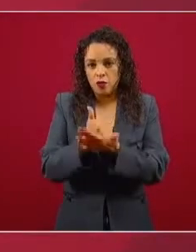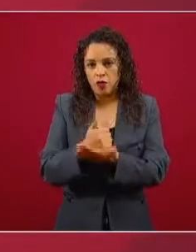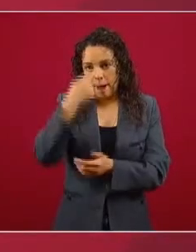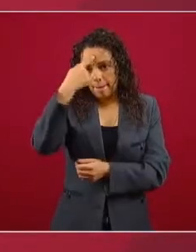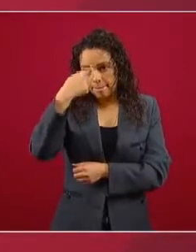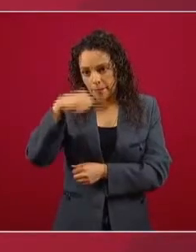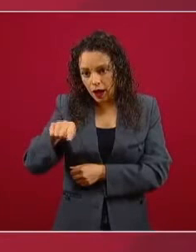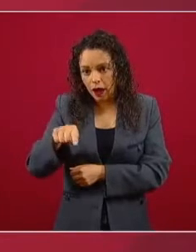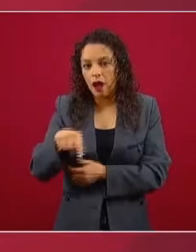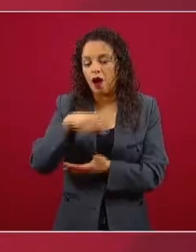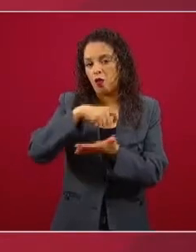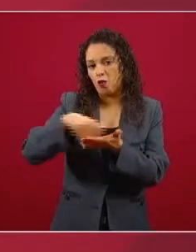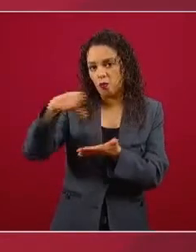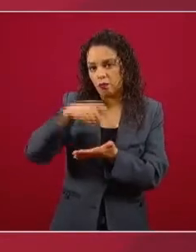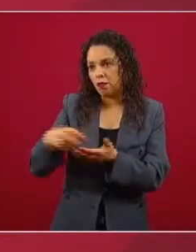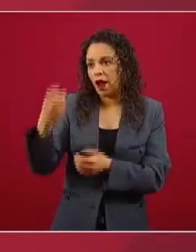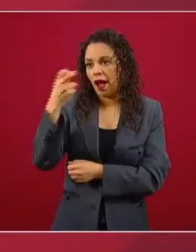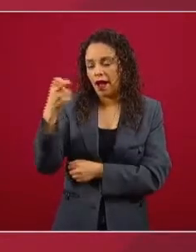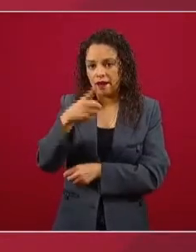equipos y él